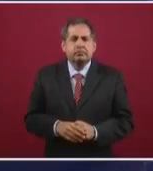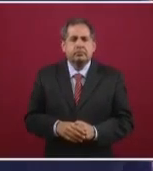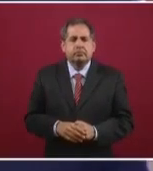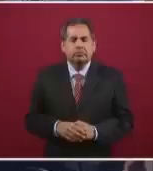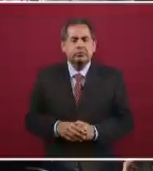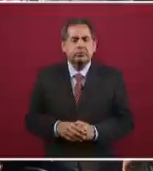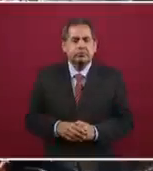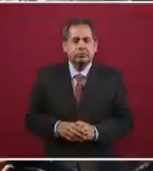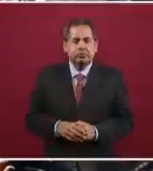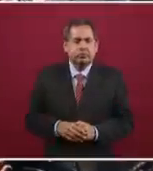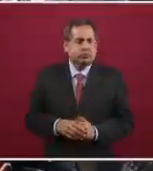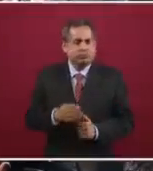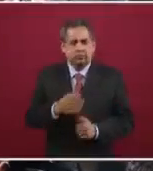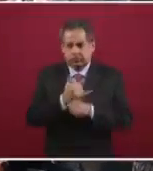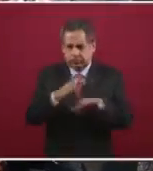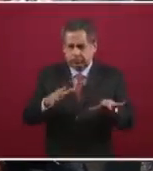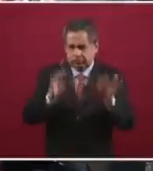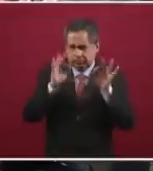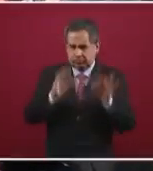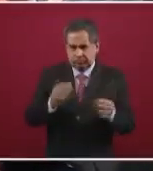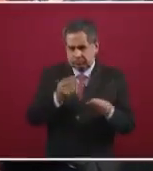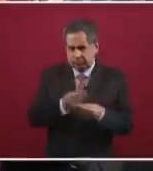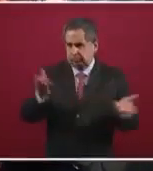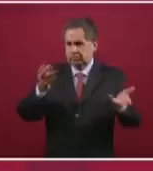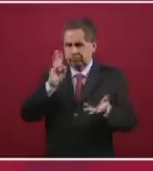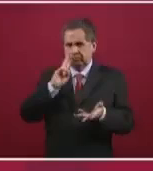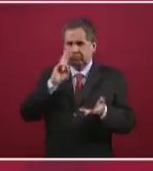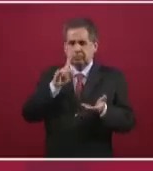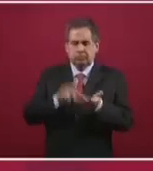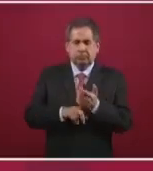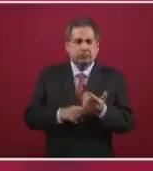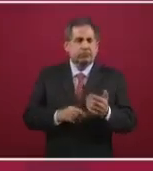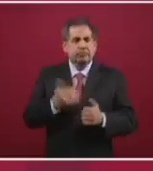y que informen bien y